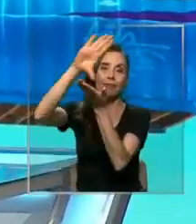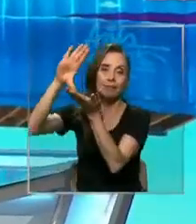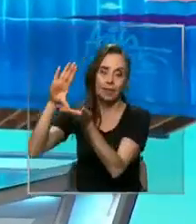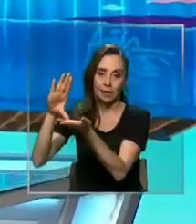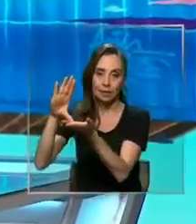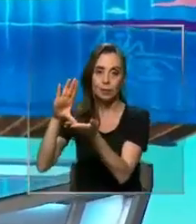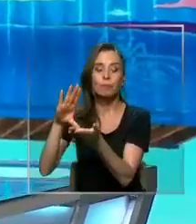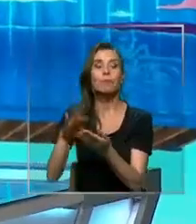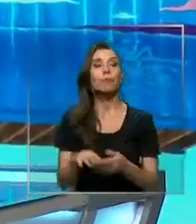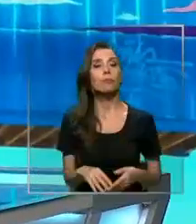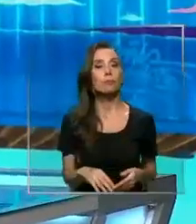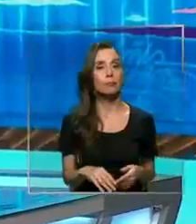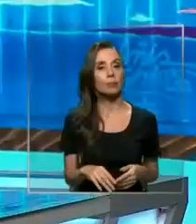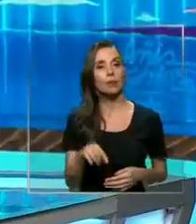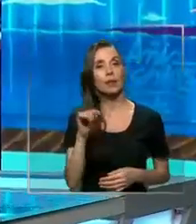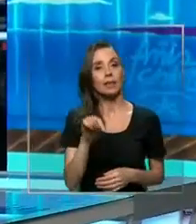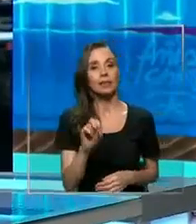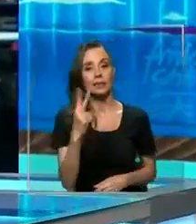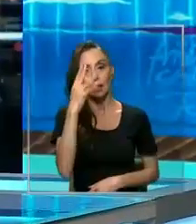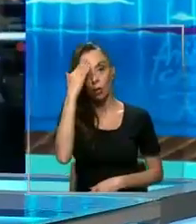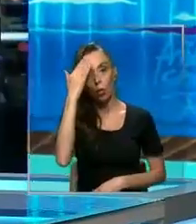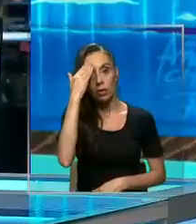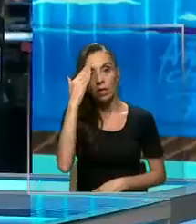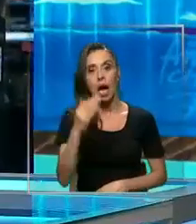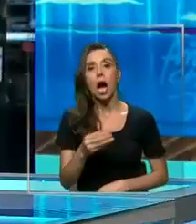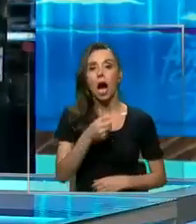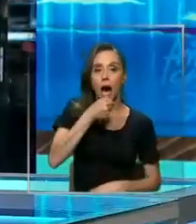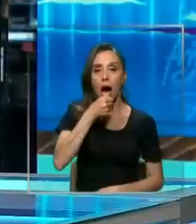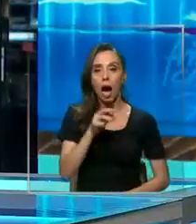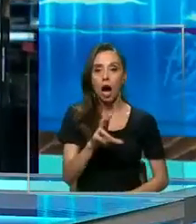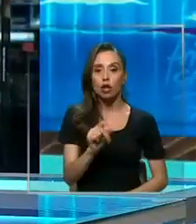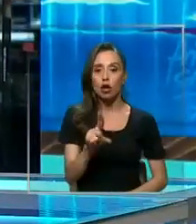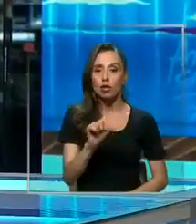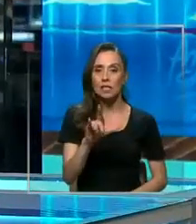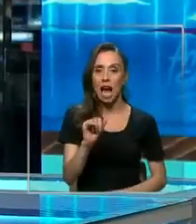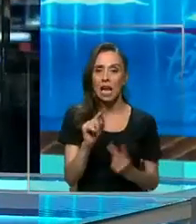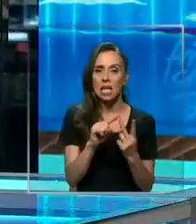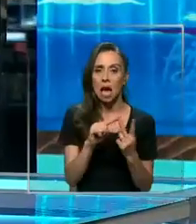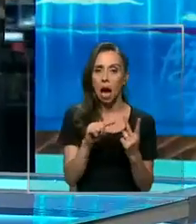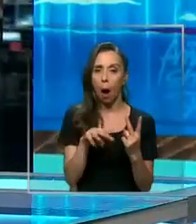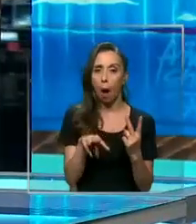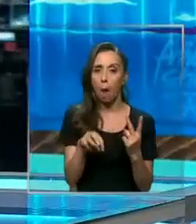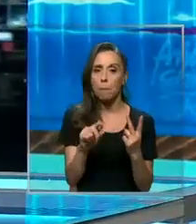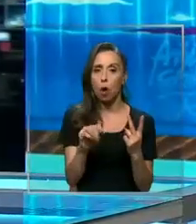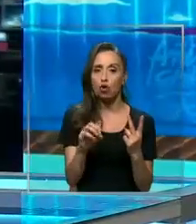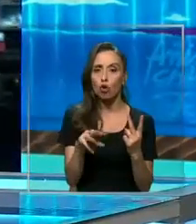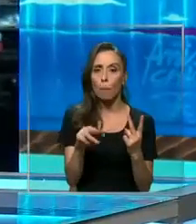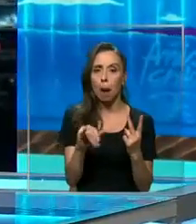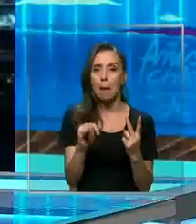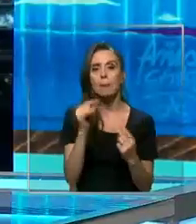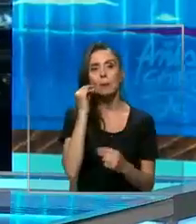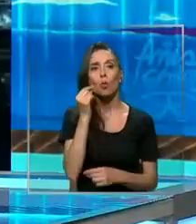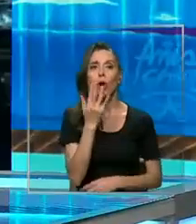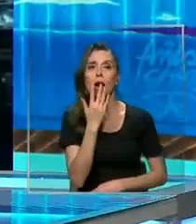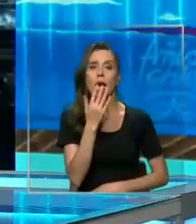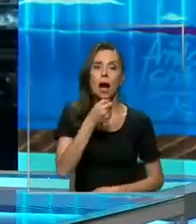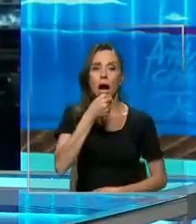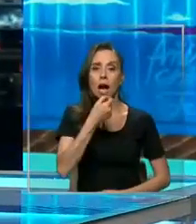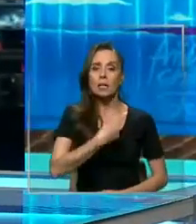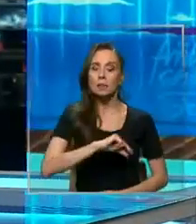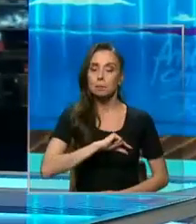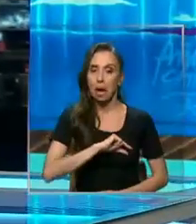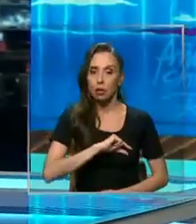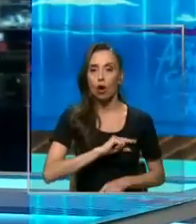la tendencia de este segundo día ha sido Rosalía y las Motomamis, junto a todo el estilo de la cantante española. Pero también